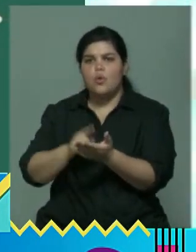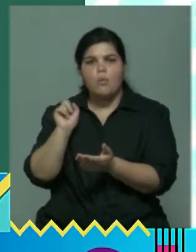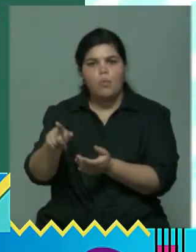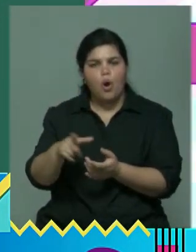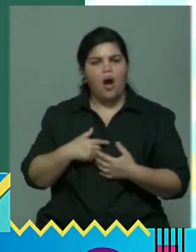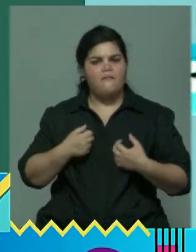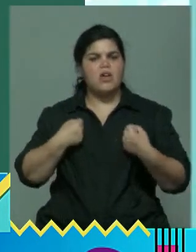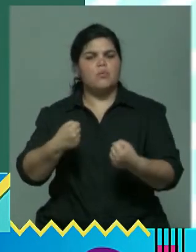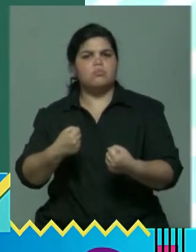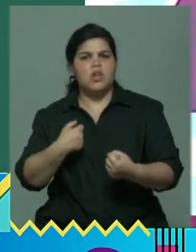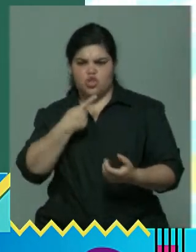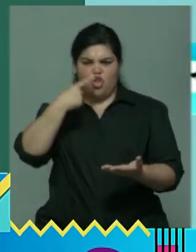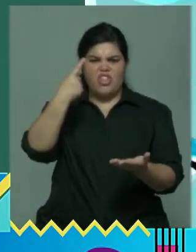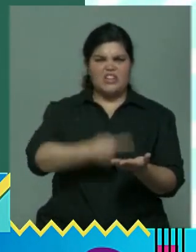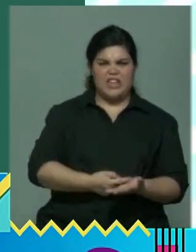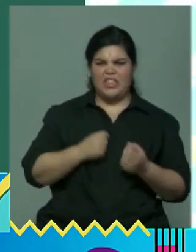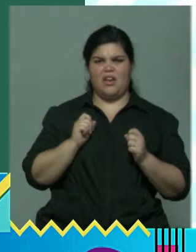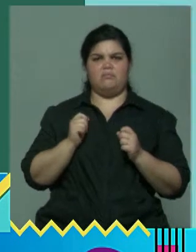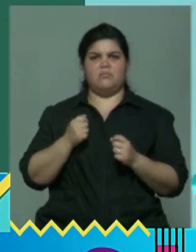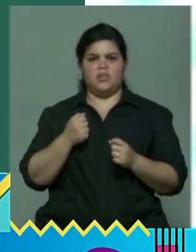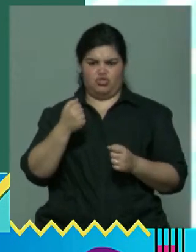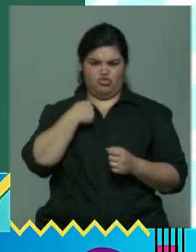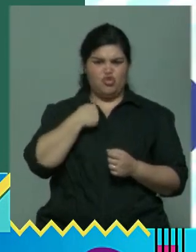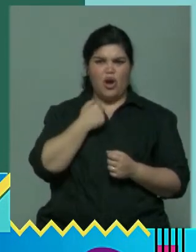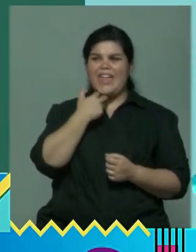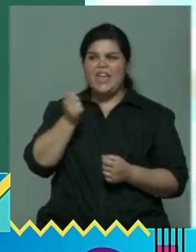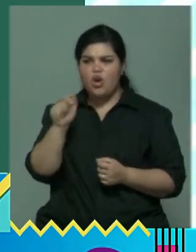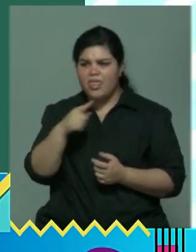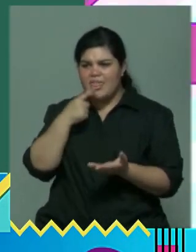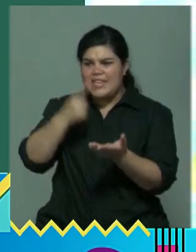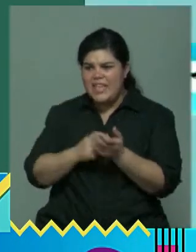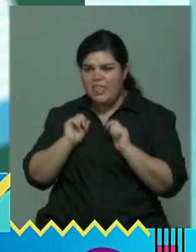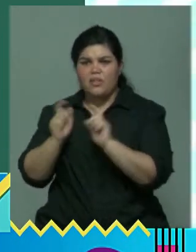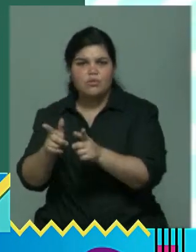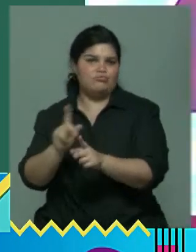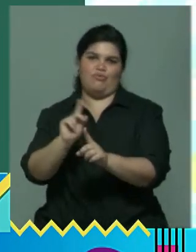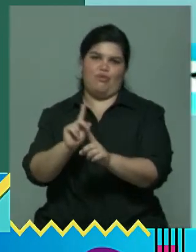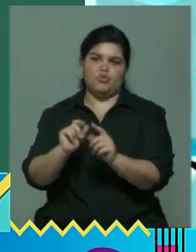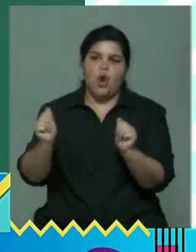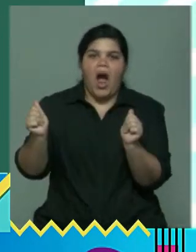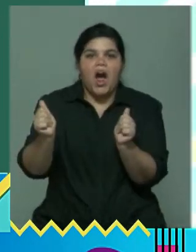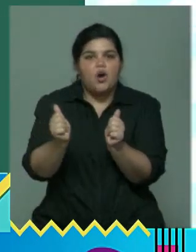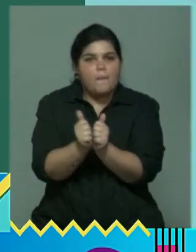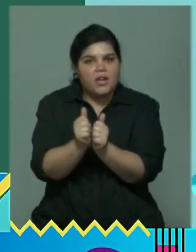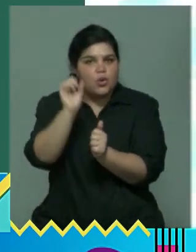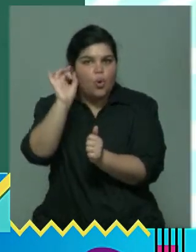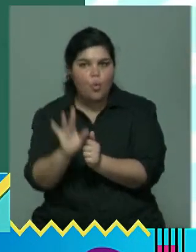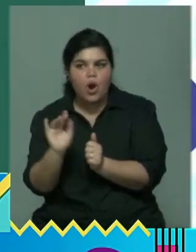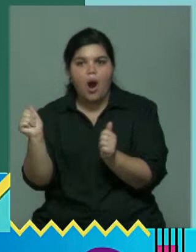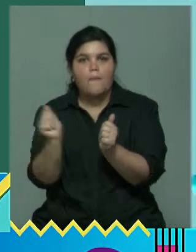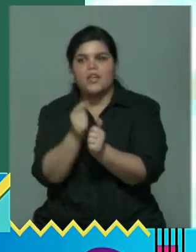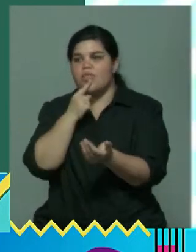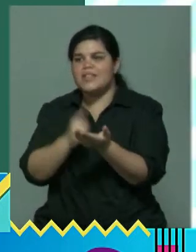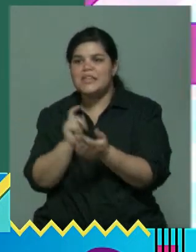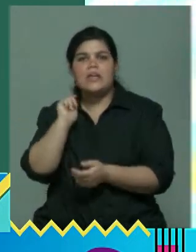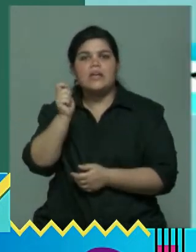en yo no tengo que decidir por mi hijo, por mi hija, yo lo puedo acompañar, y es como cambia la mirada, un paradigma ¿no?